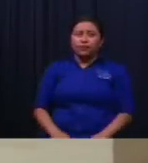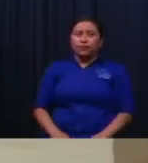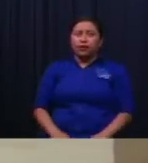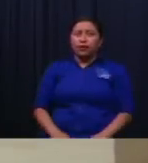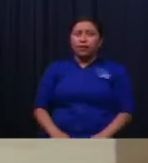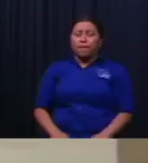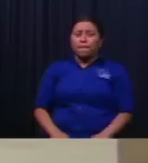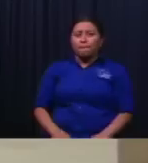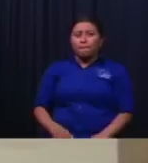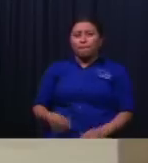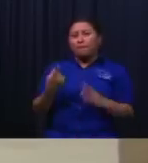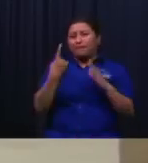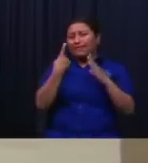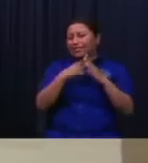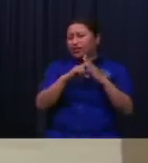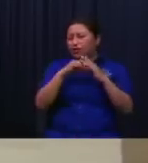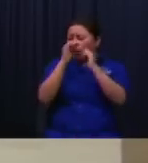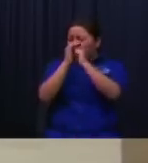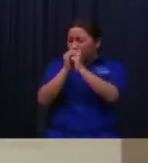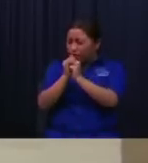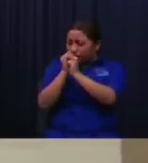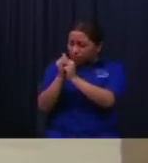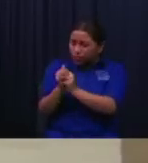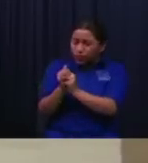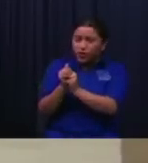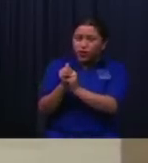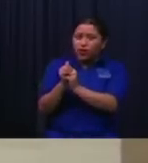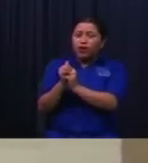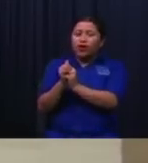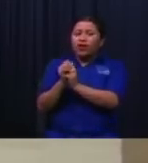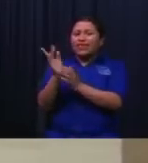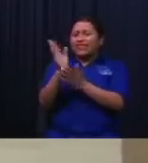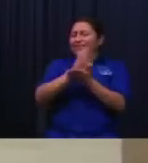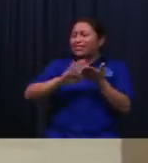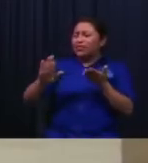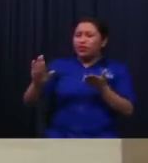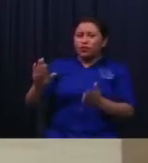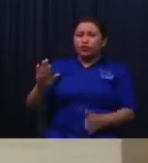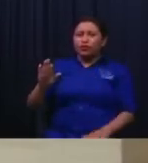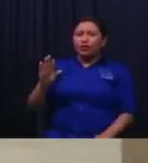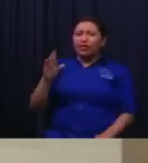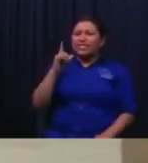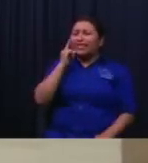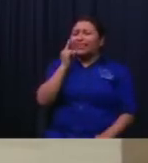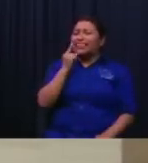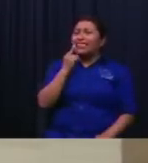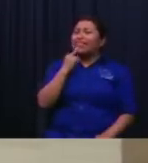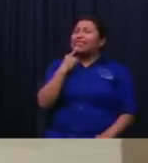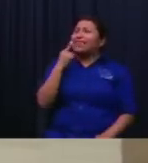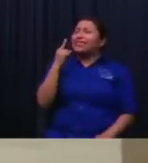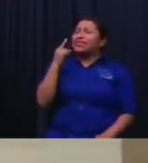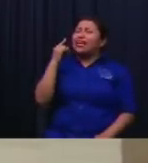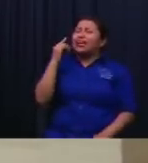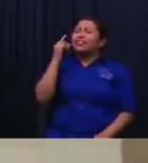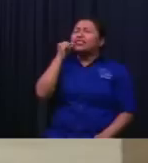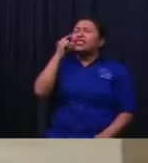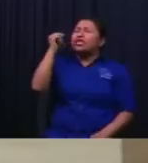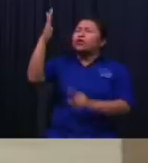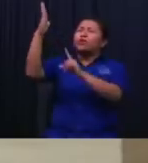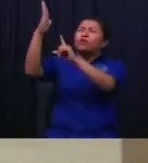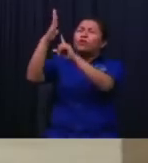Y hermano. Entonces ella empezó a reprender y a decir, Señor, muéstranos. Muéstranos. Muéstranos dónde